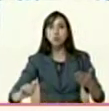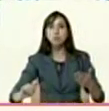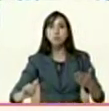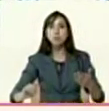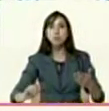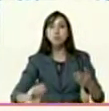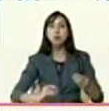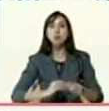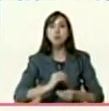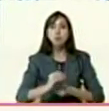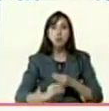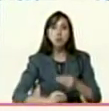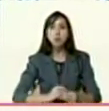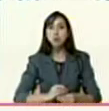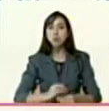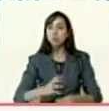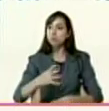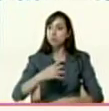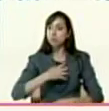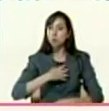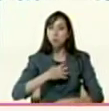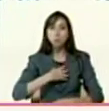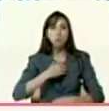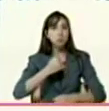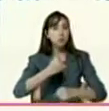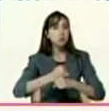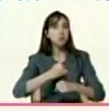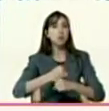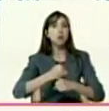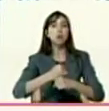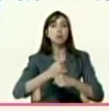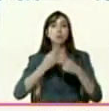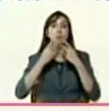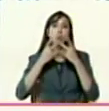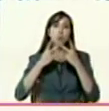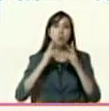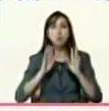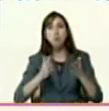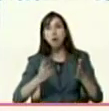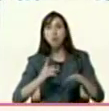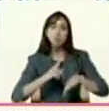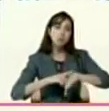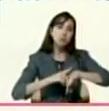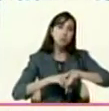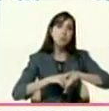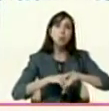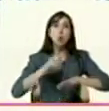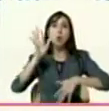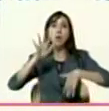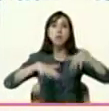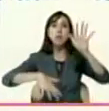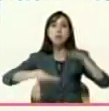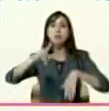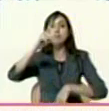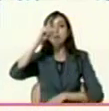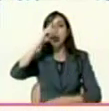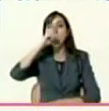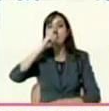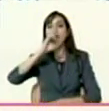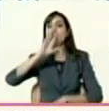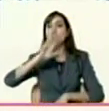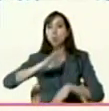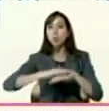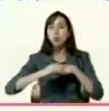el ejercicio de funciones públicas por un periodo de 15 años por hechos de corrupción.